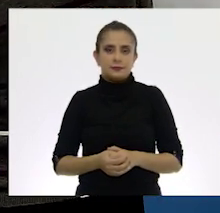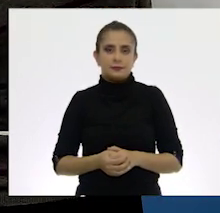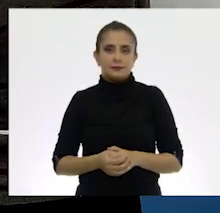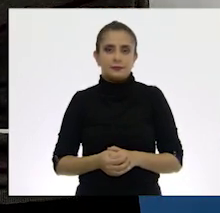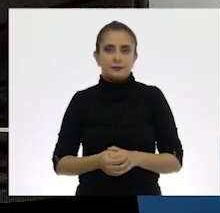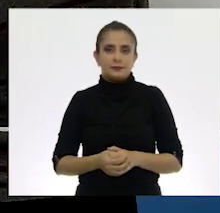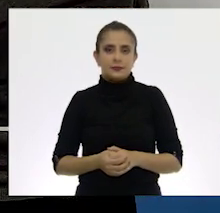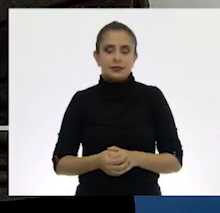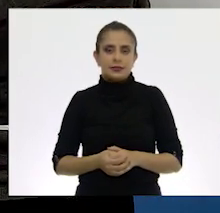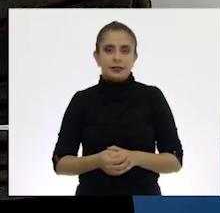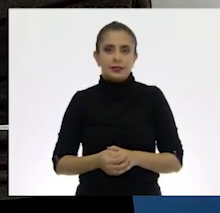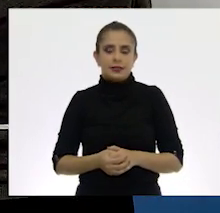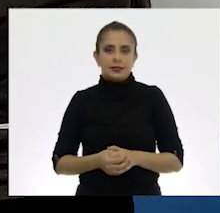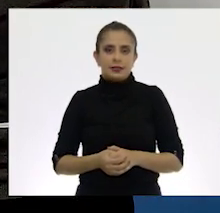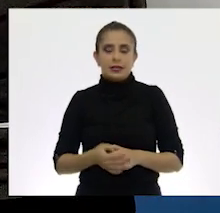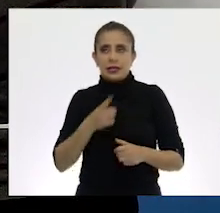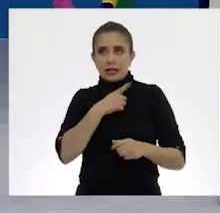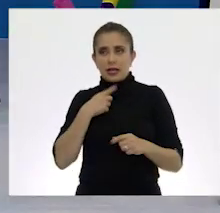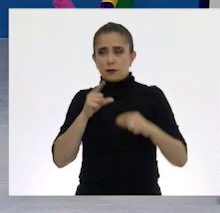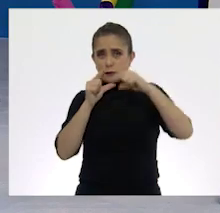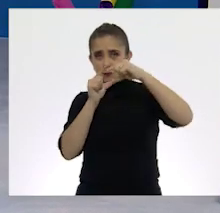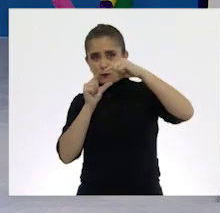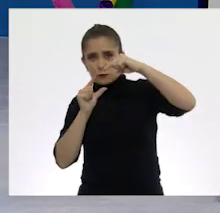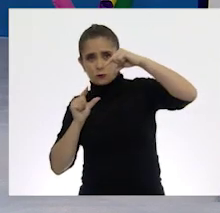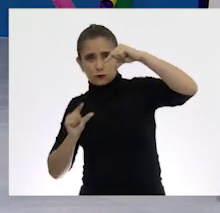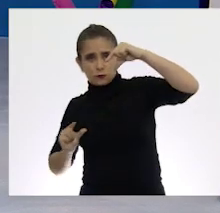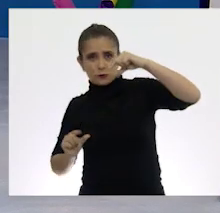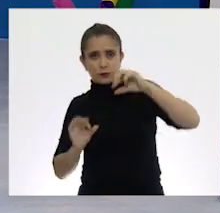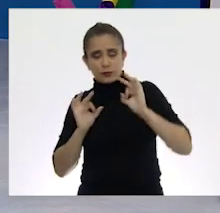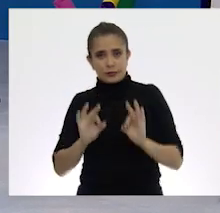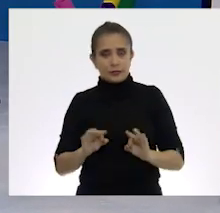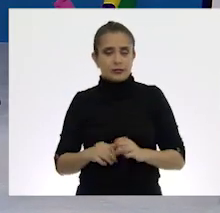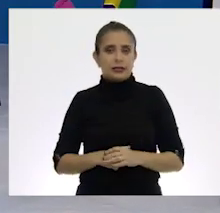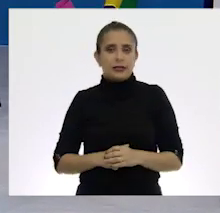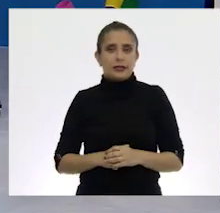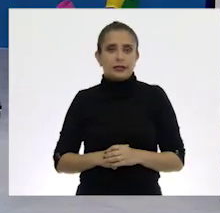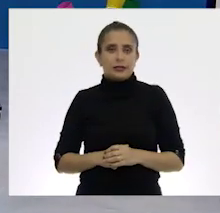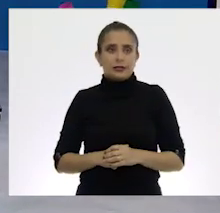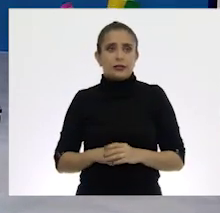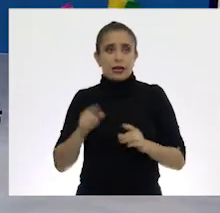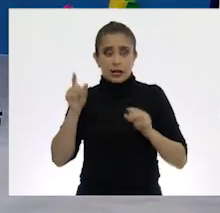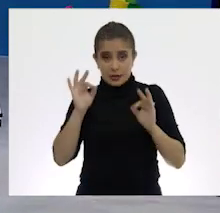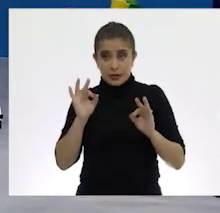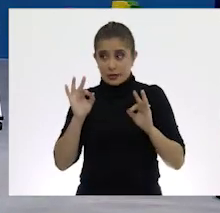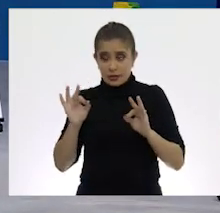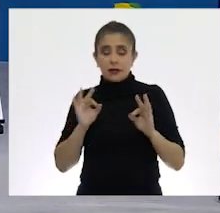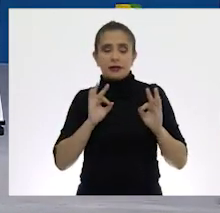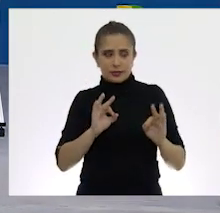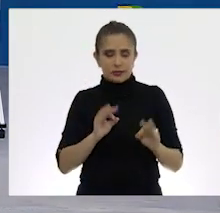Aquí. El problema es Vamos a tener. o si tú lo Ahí está, ahí está, ahí está. ¿Sí? Sí.